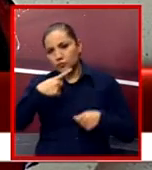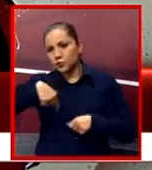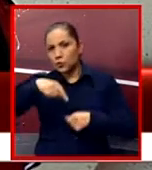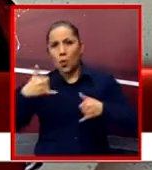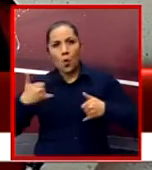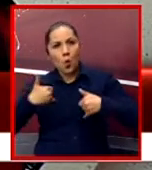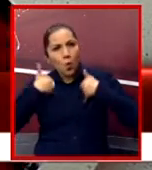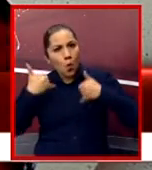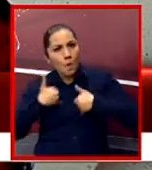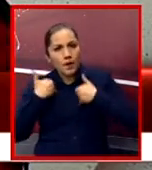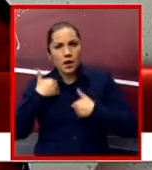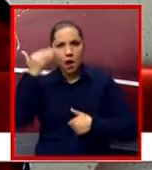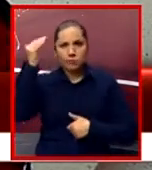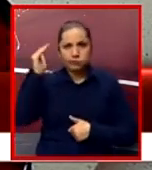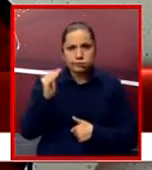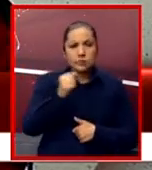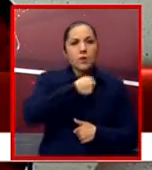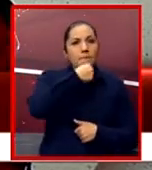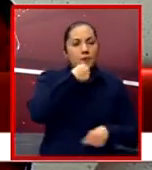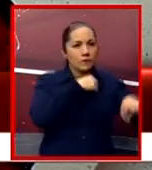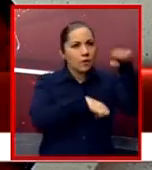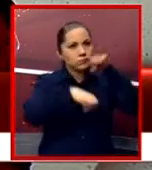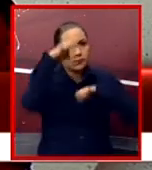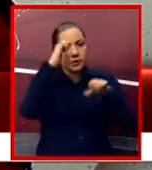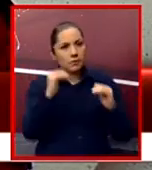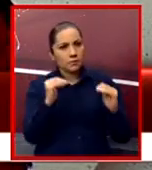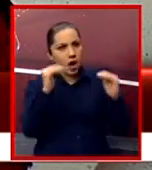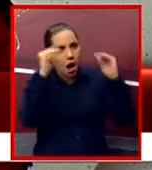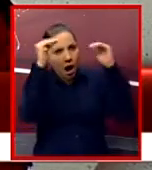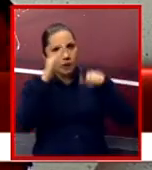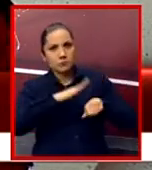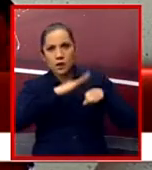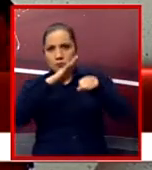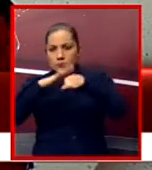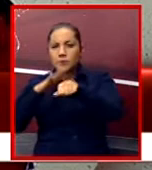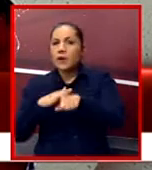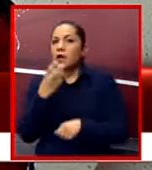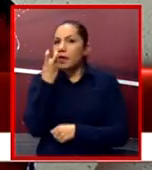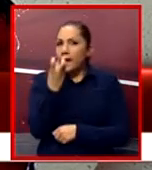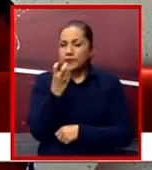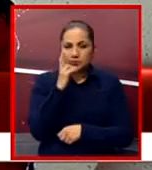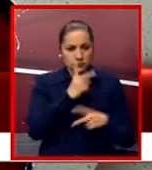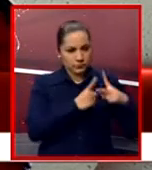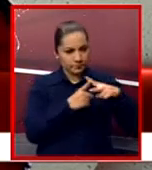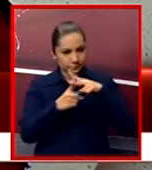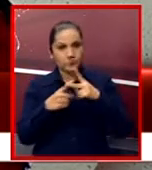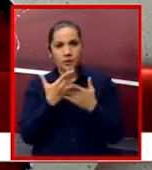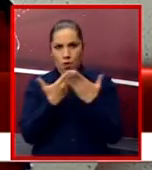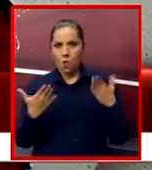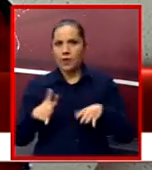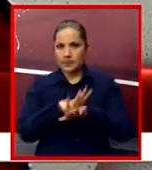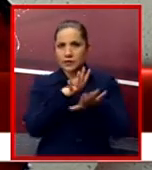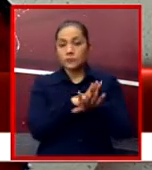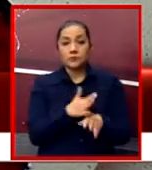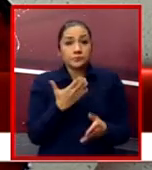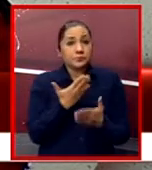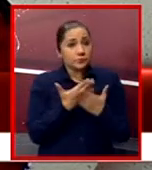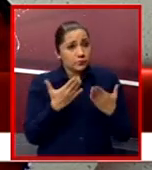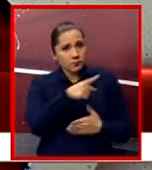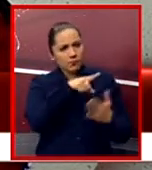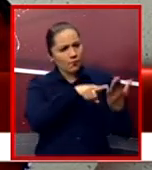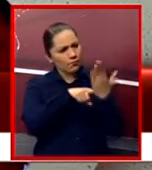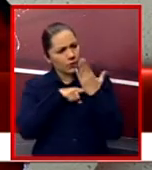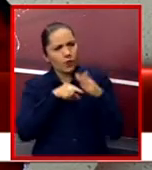Nuestra población ha crecido y cambiado notablemente su estructura por grupos de edad. Es preocupante la creciente prevalencia de